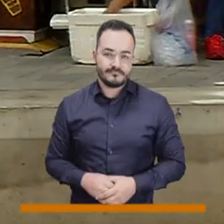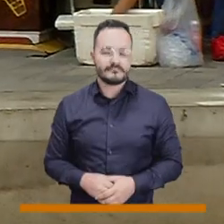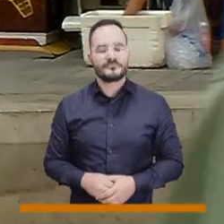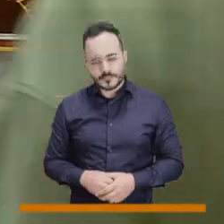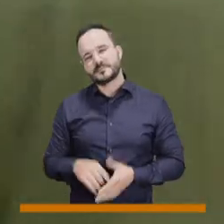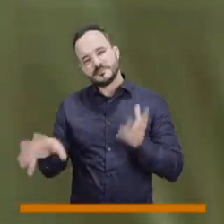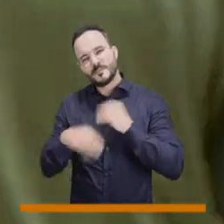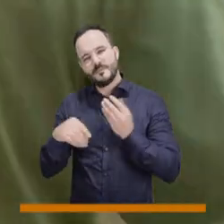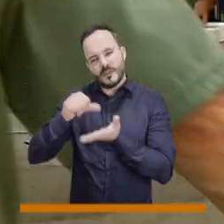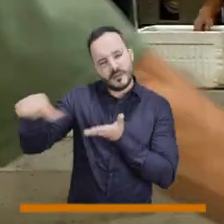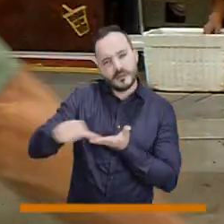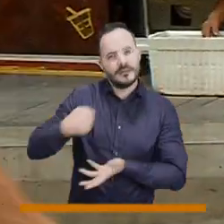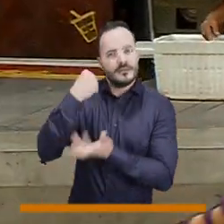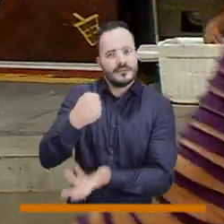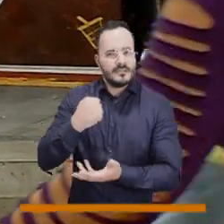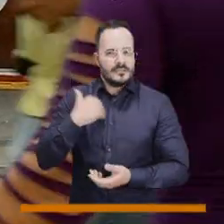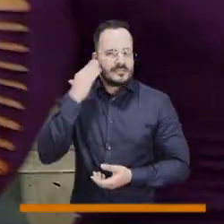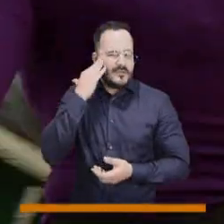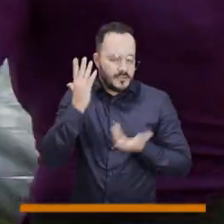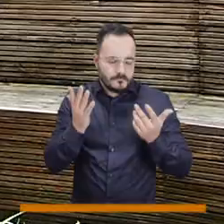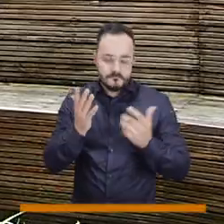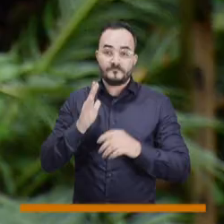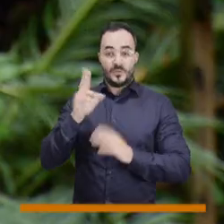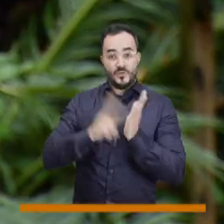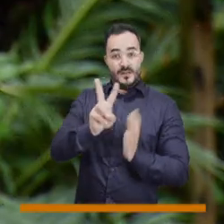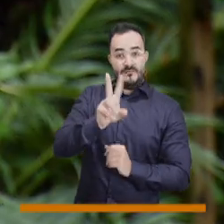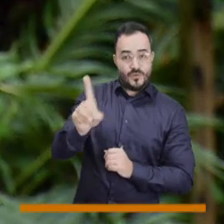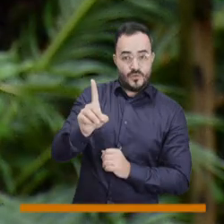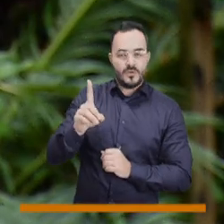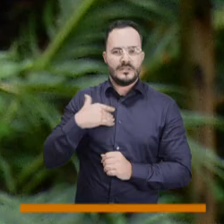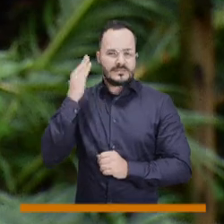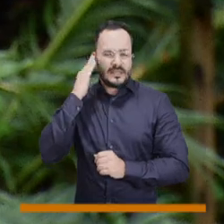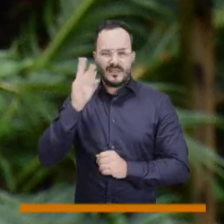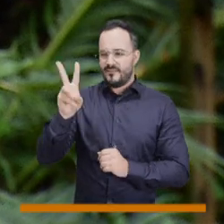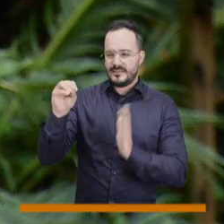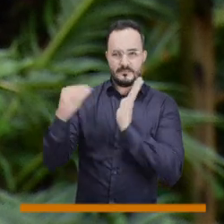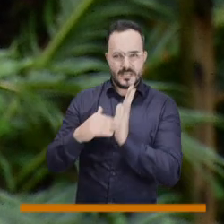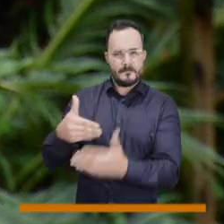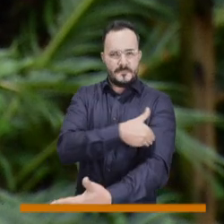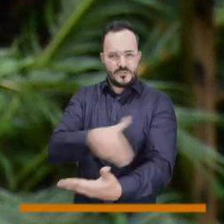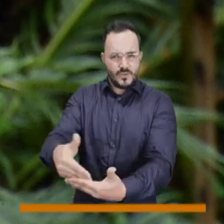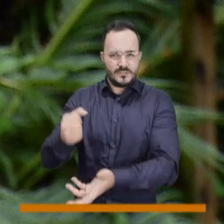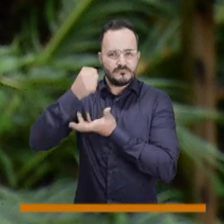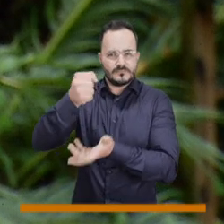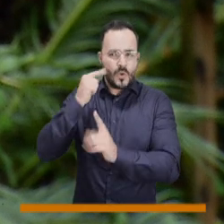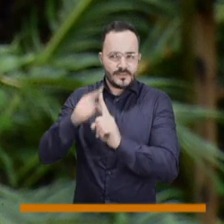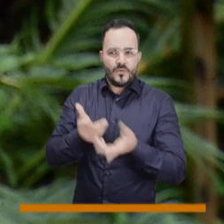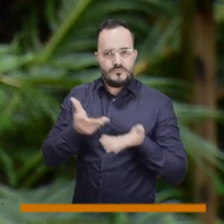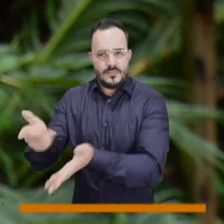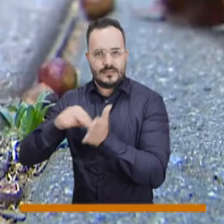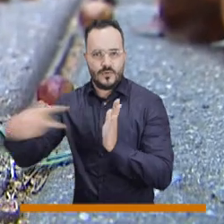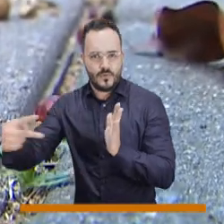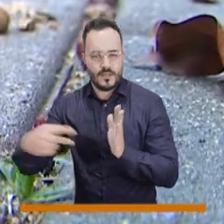esto también nos preguntamos por las cifras de inversión. Para el año 2021 hubo una partida de 20